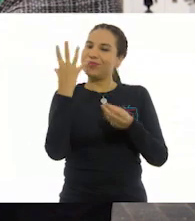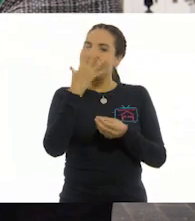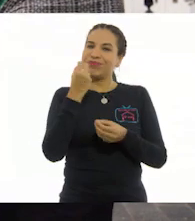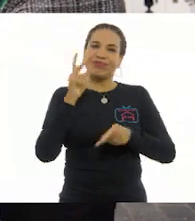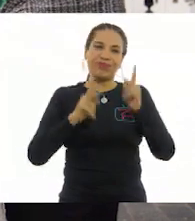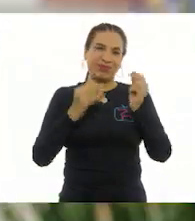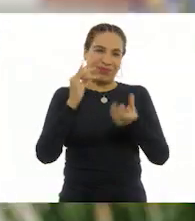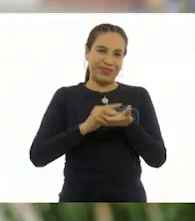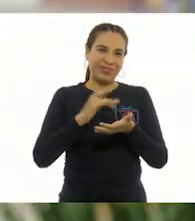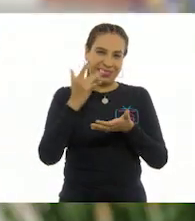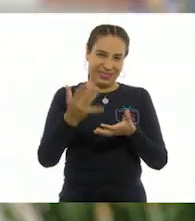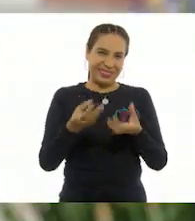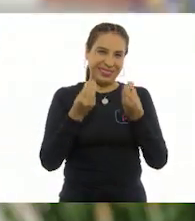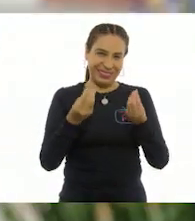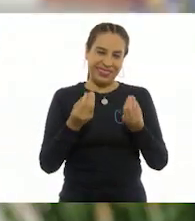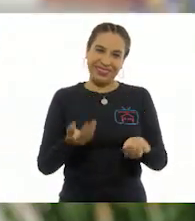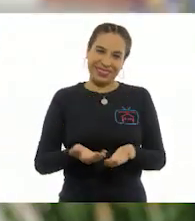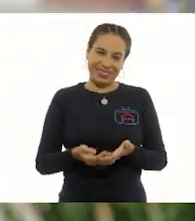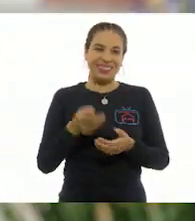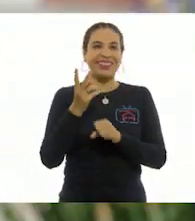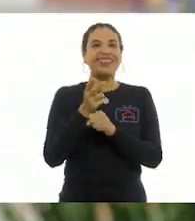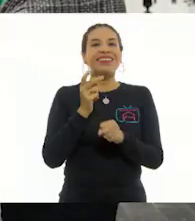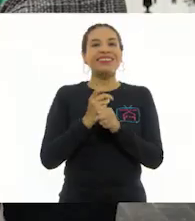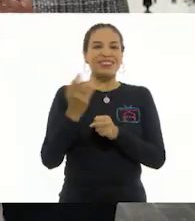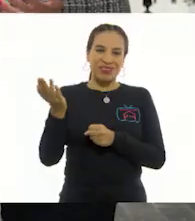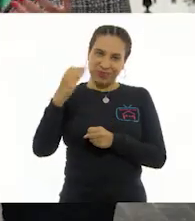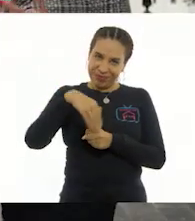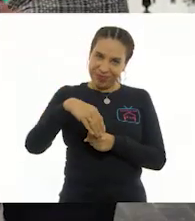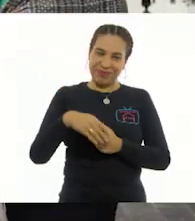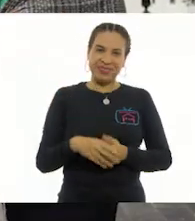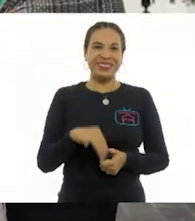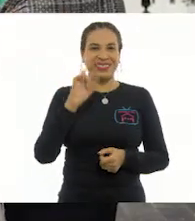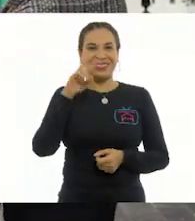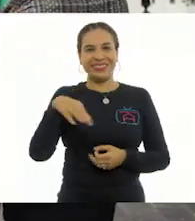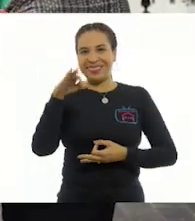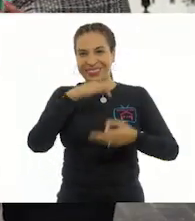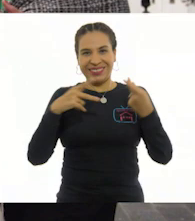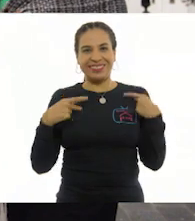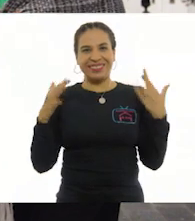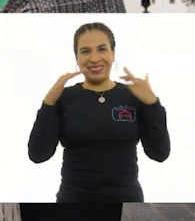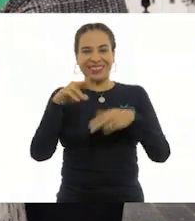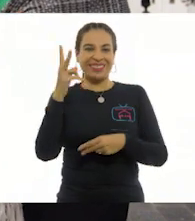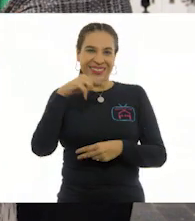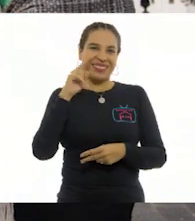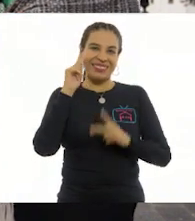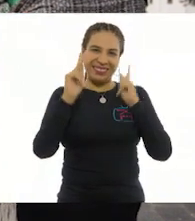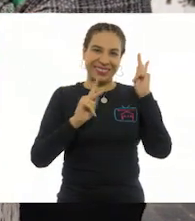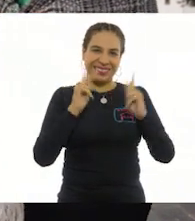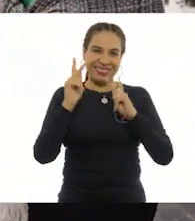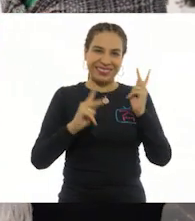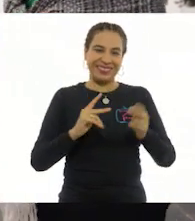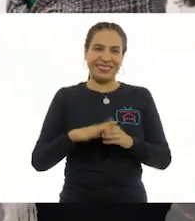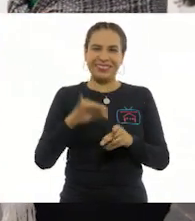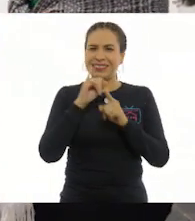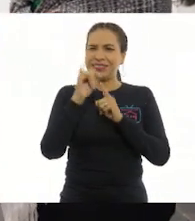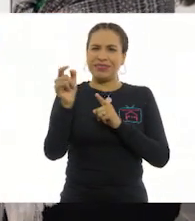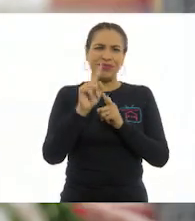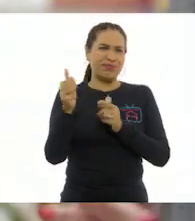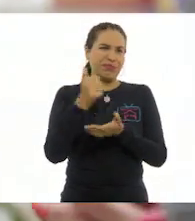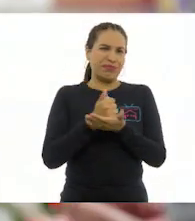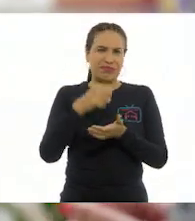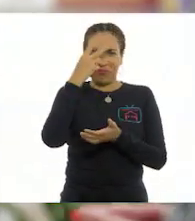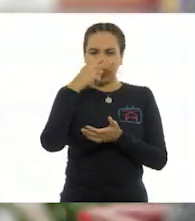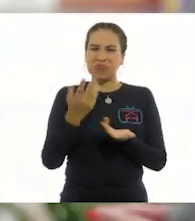contigo, te agradecemos muchísimo. Pues hay la invitación de que vengan. Sí, ¿verdad? Que todo el público venga a visitar Por esto, supuesto, porque de verdad... no estamos lejos de la Ciudad de